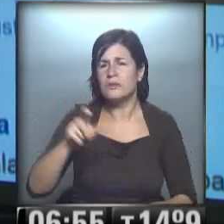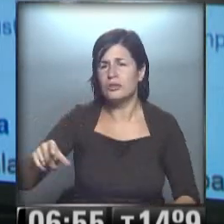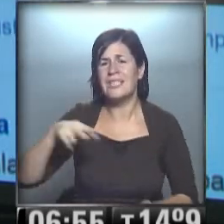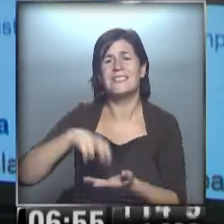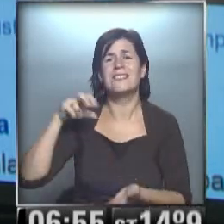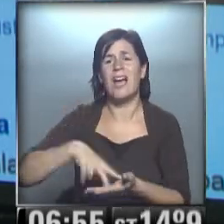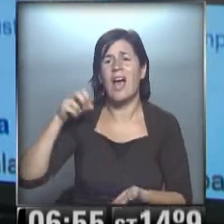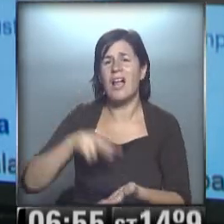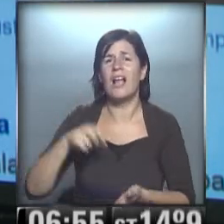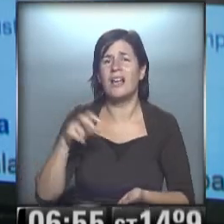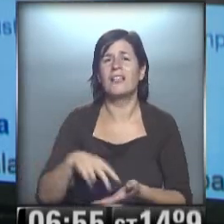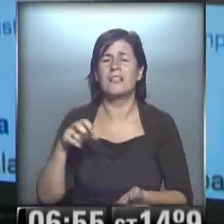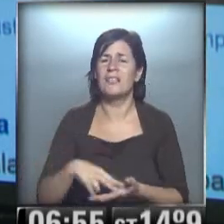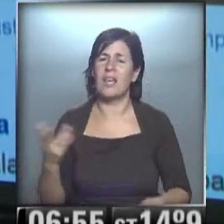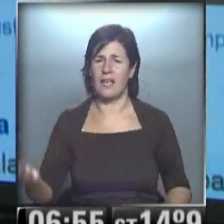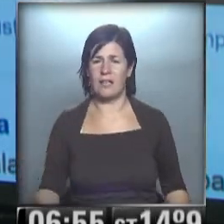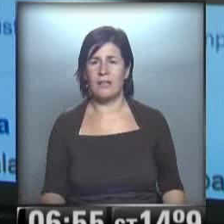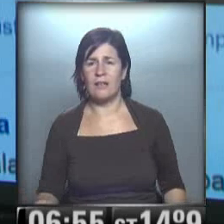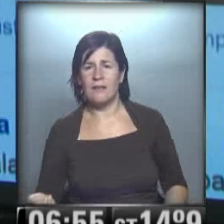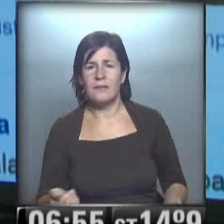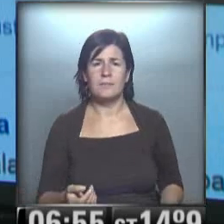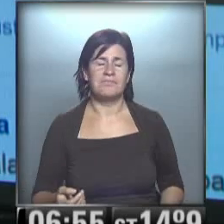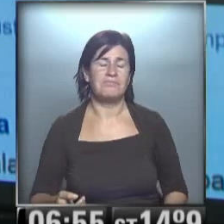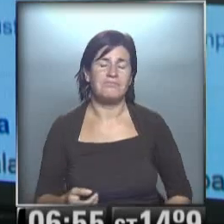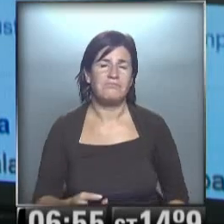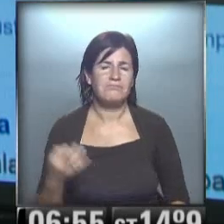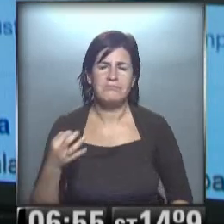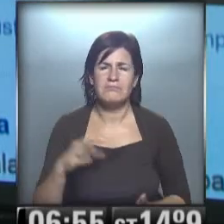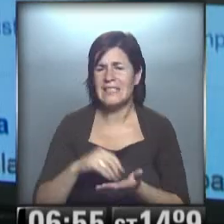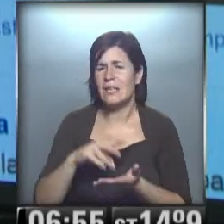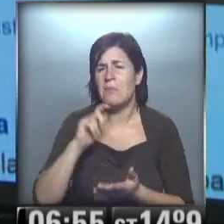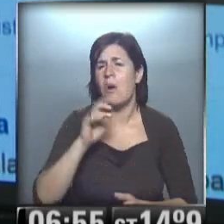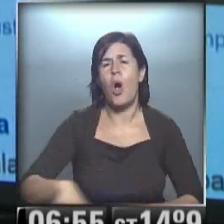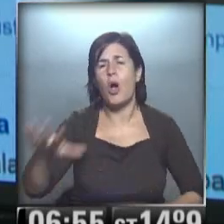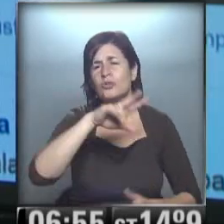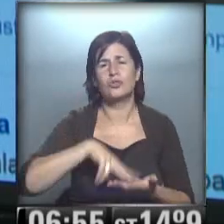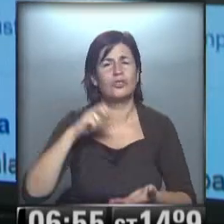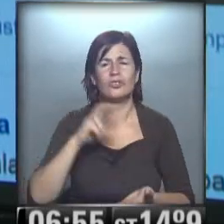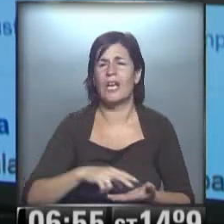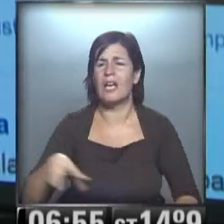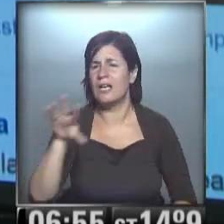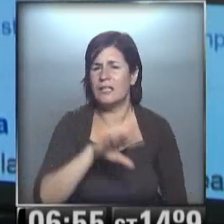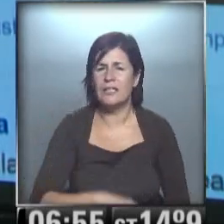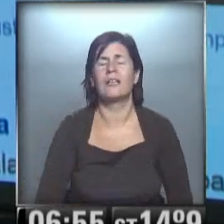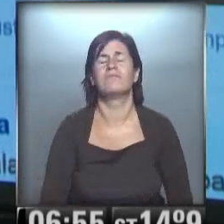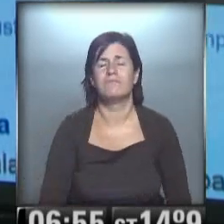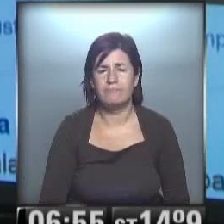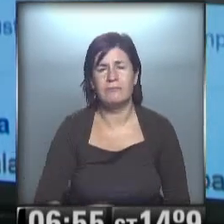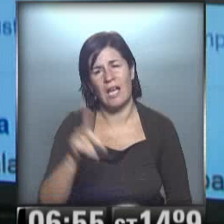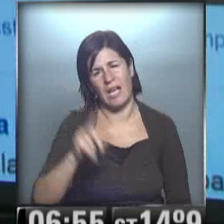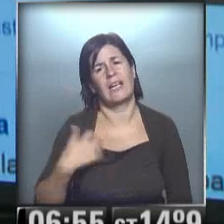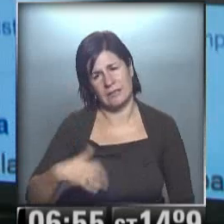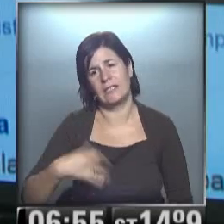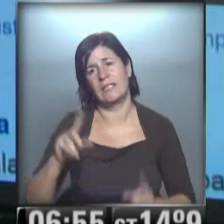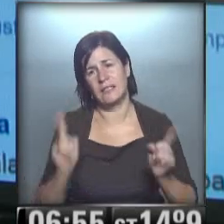todos los salteños, me ayuda Cari. Realmente es una tierra bellísima, tenés razón, Salta y todo el país,